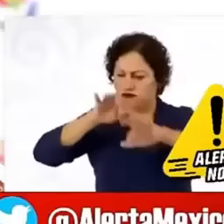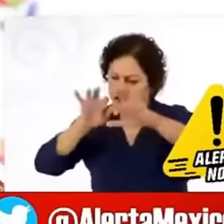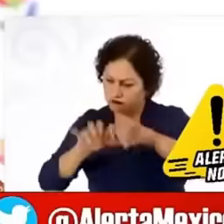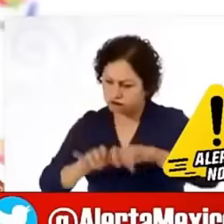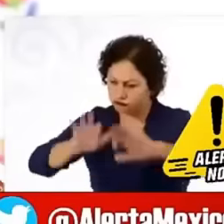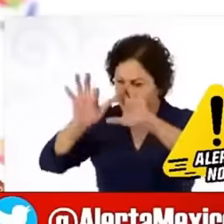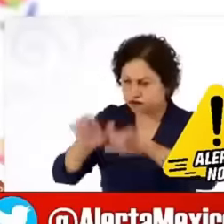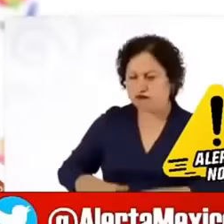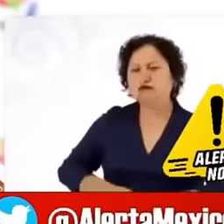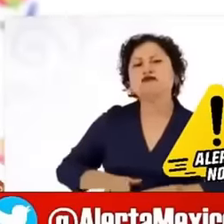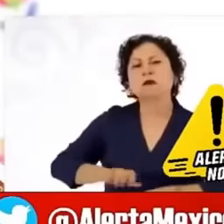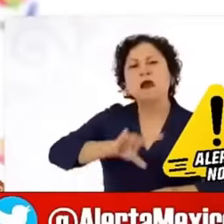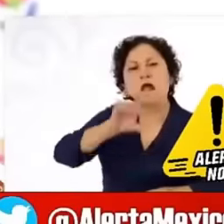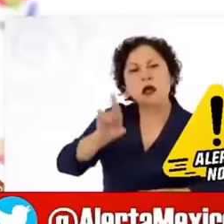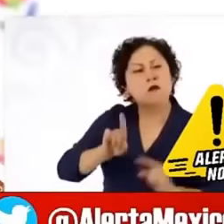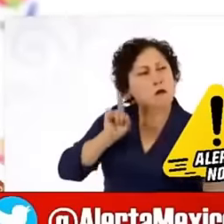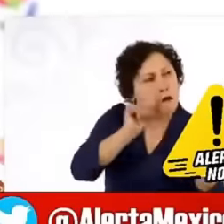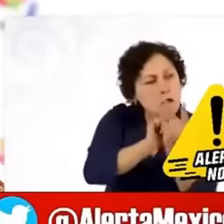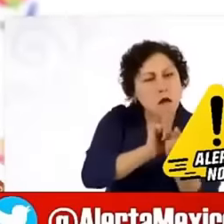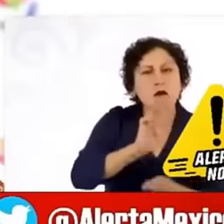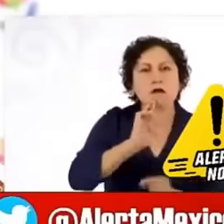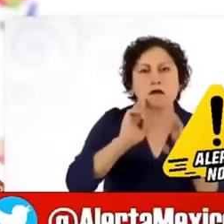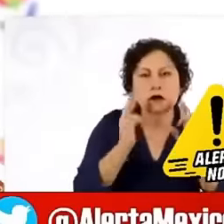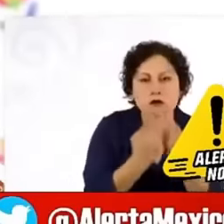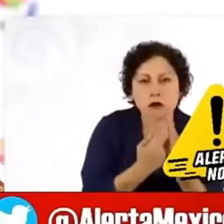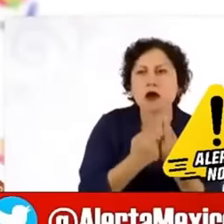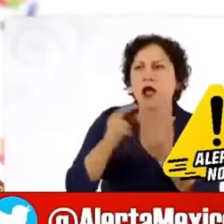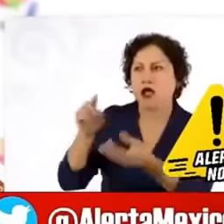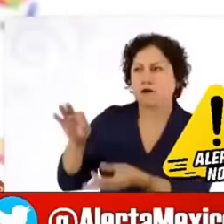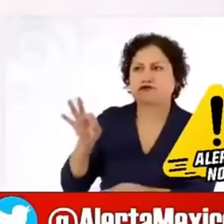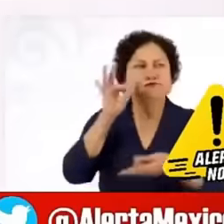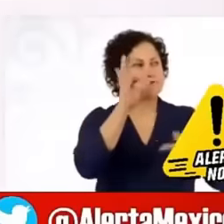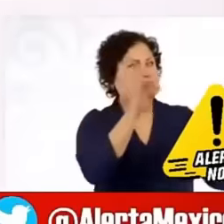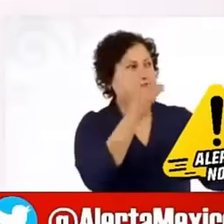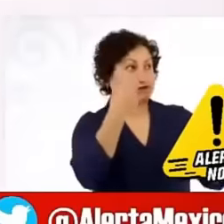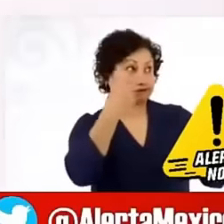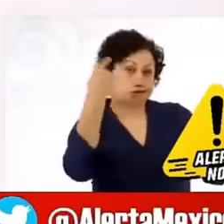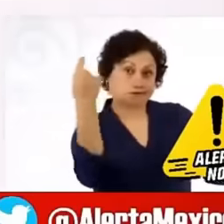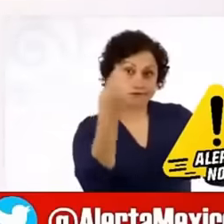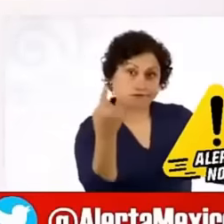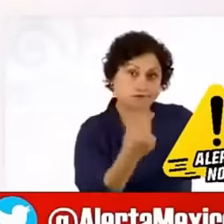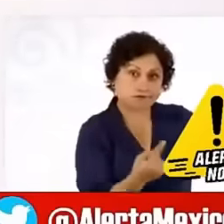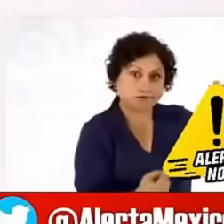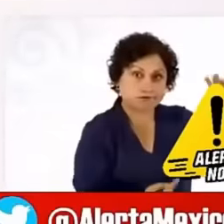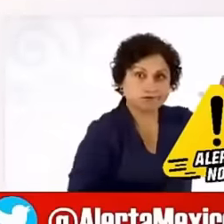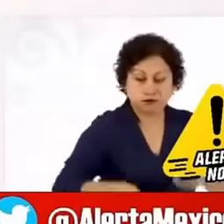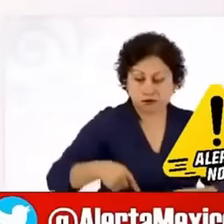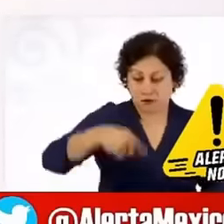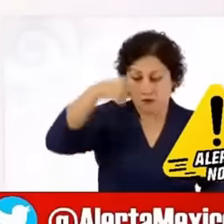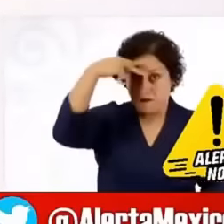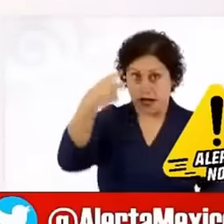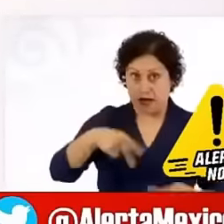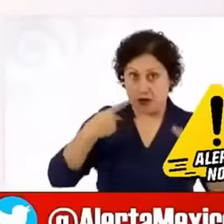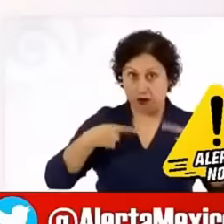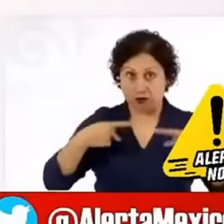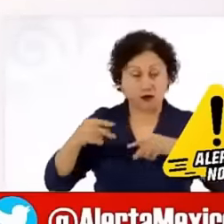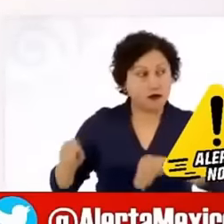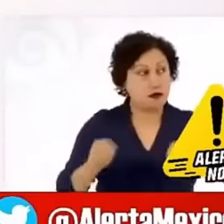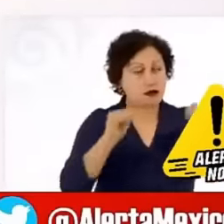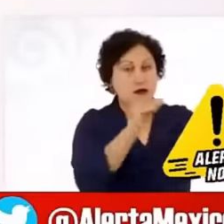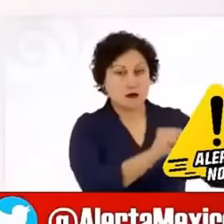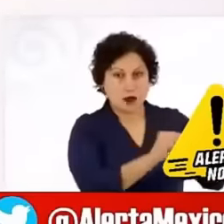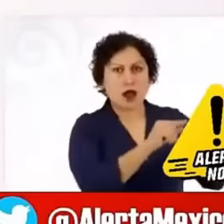mostrar qué representan las y los mexicanos en Estados Unidos para el bien de México, pero para el bien de Estados